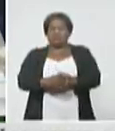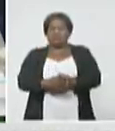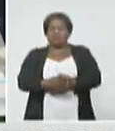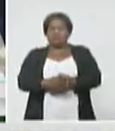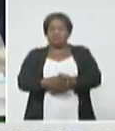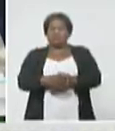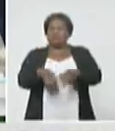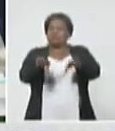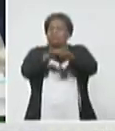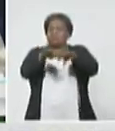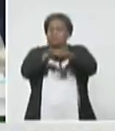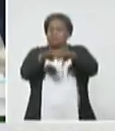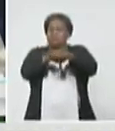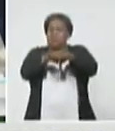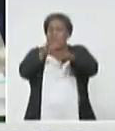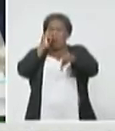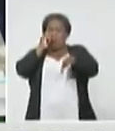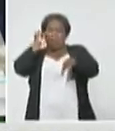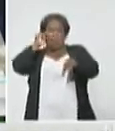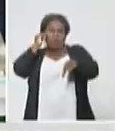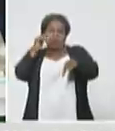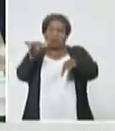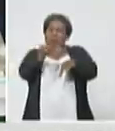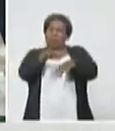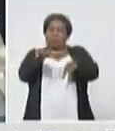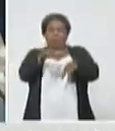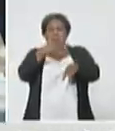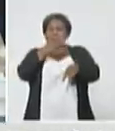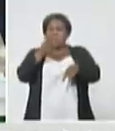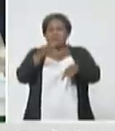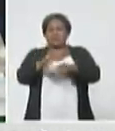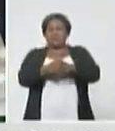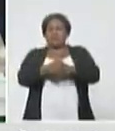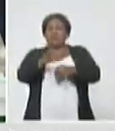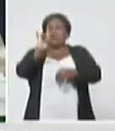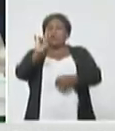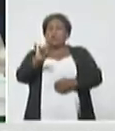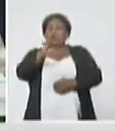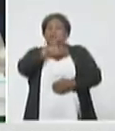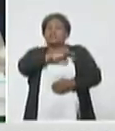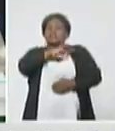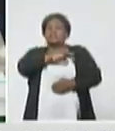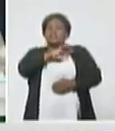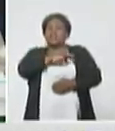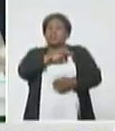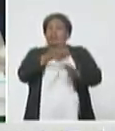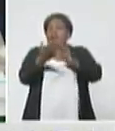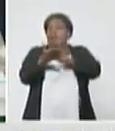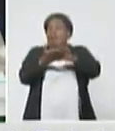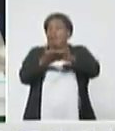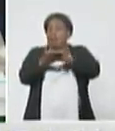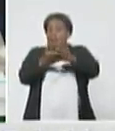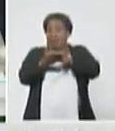el comportamiento por sexo. 9 asintomáticos, fíjense,